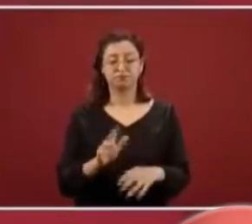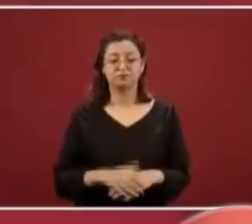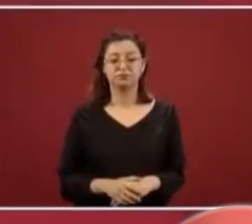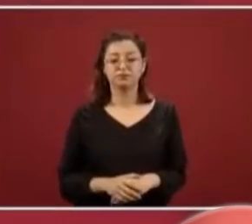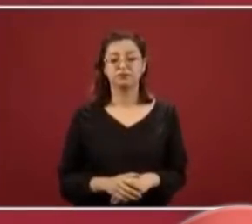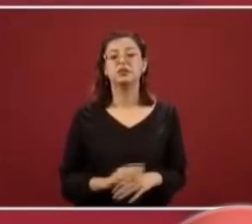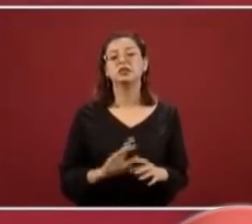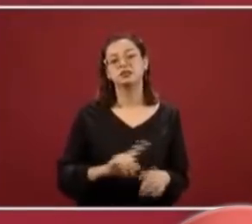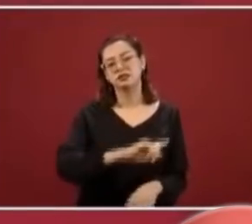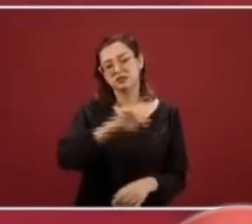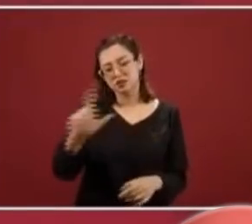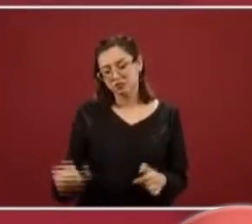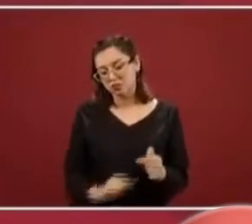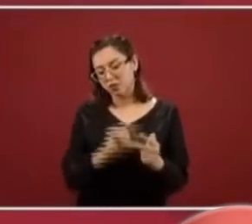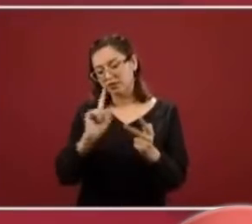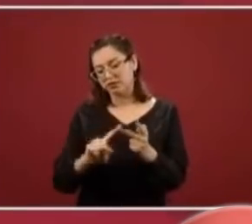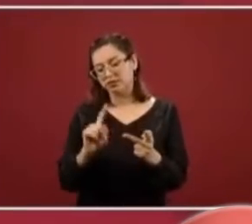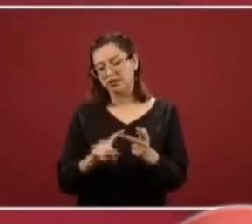68 ya sabemos,